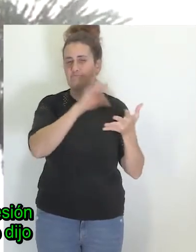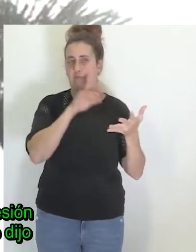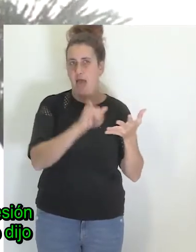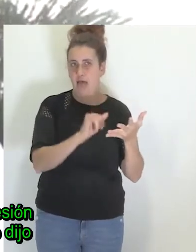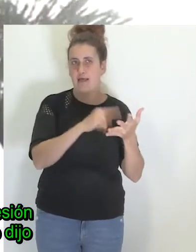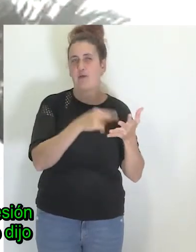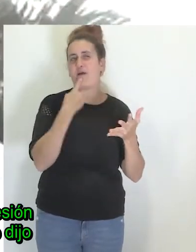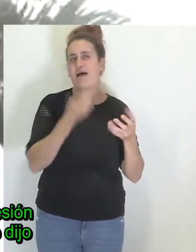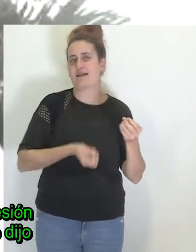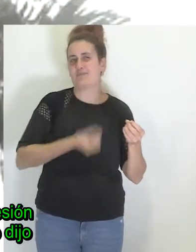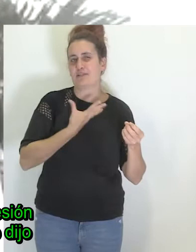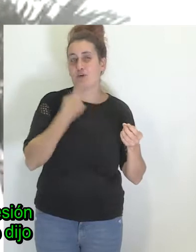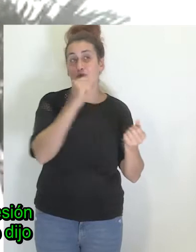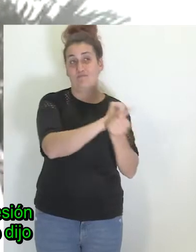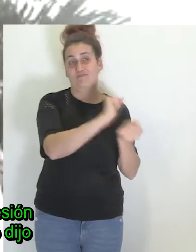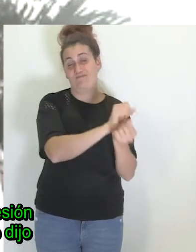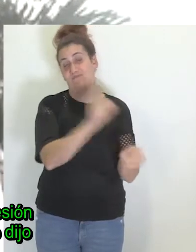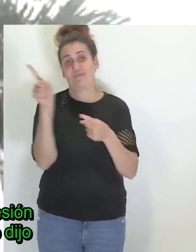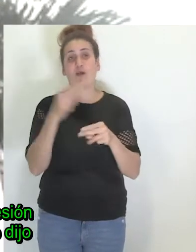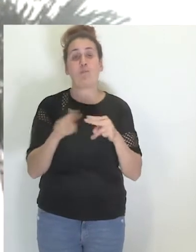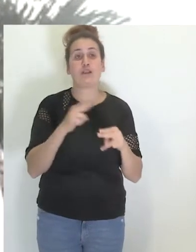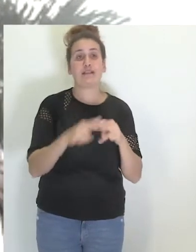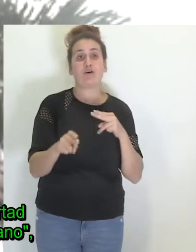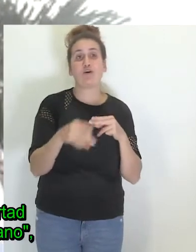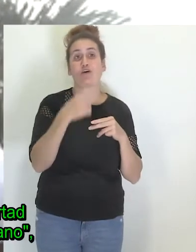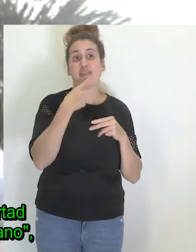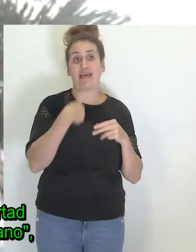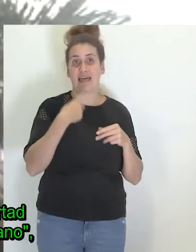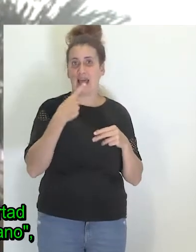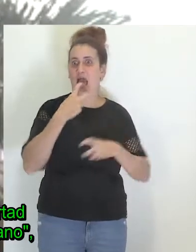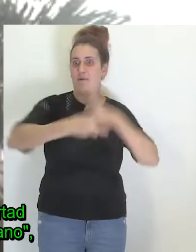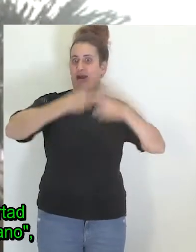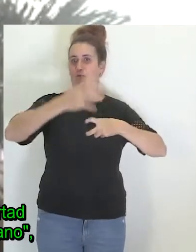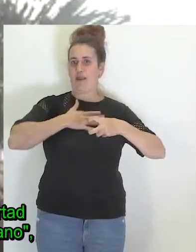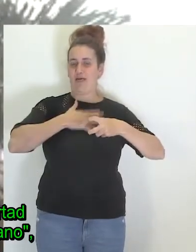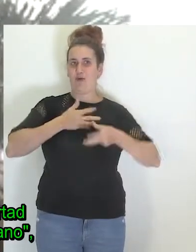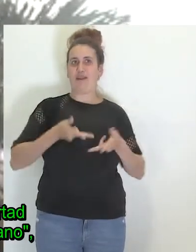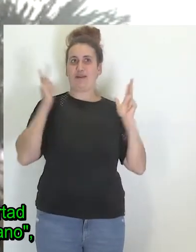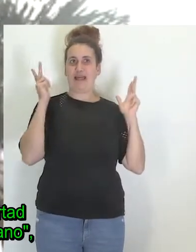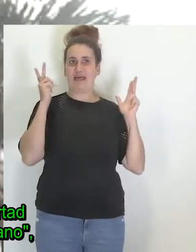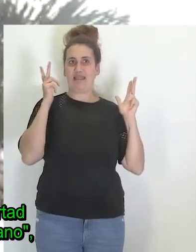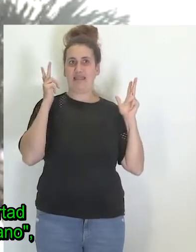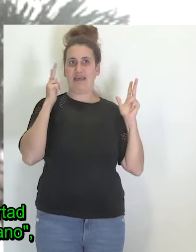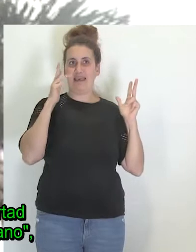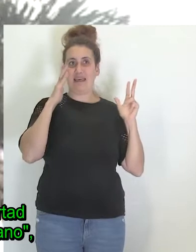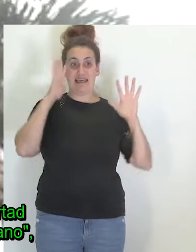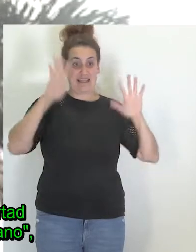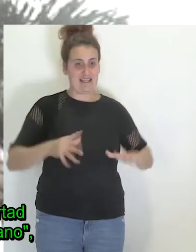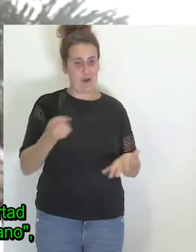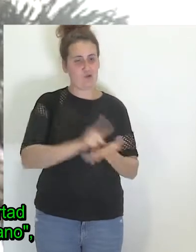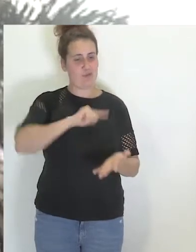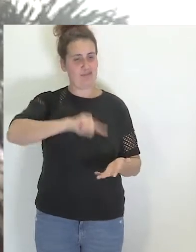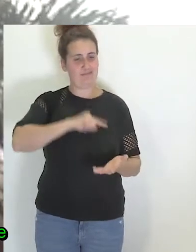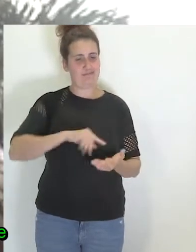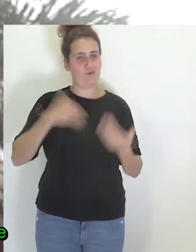y se llama así por una expresión de un excarcelado político que dijo que había recuperado su libertad y estaba volviendo a ser